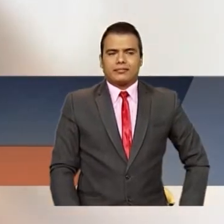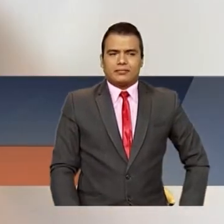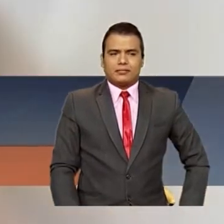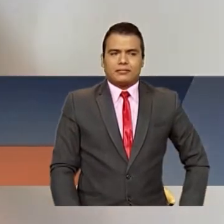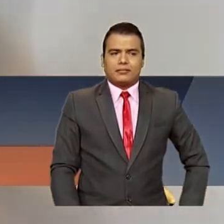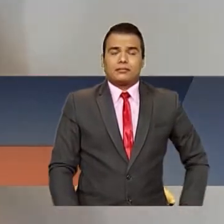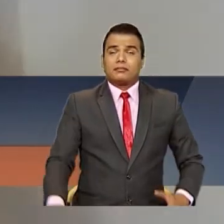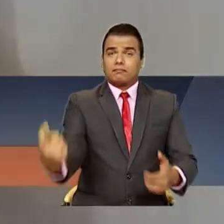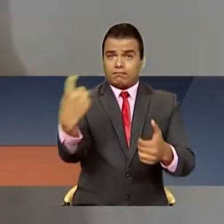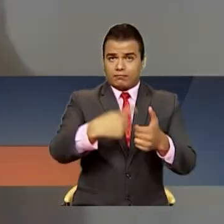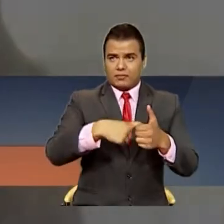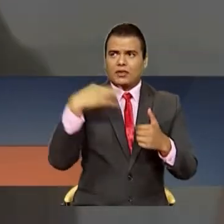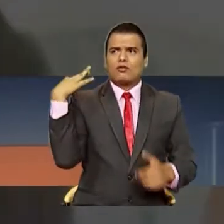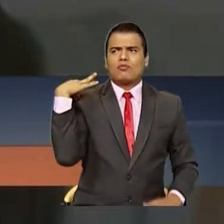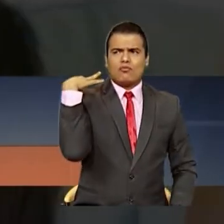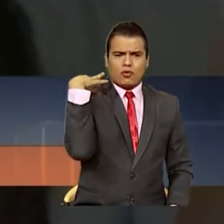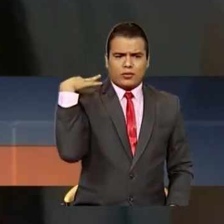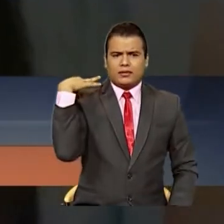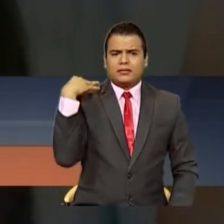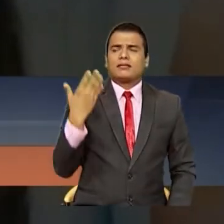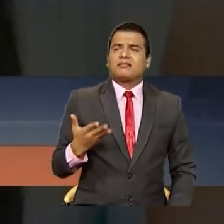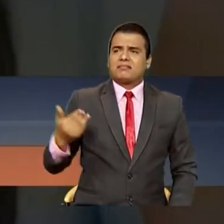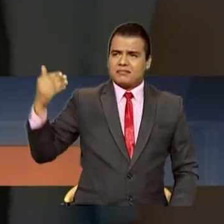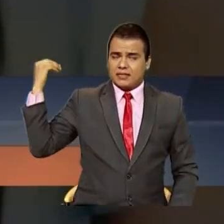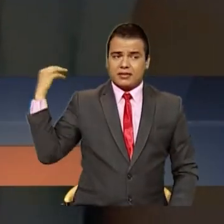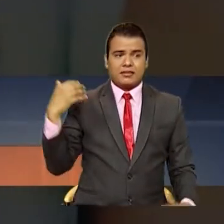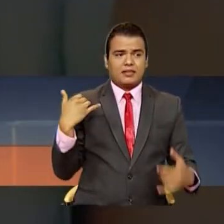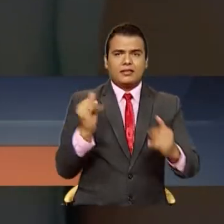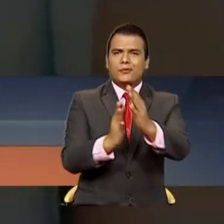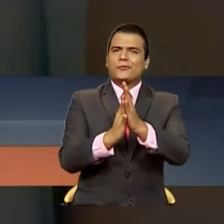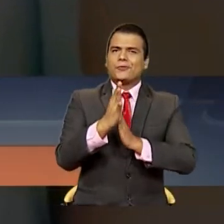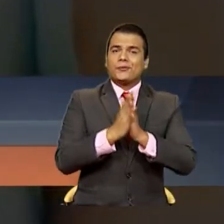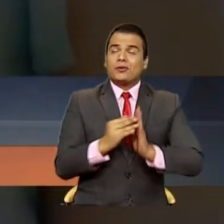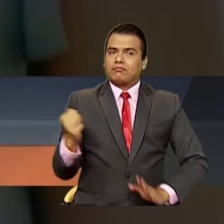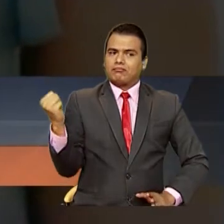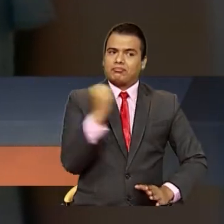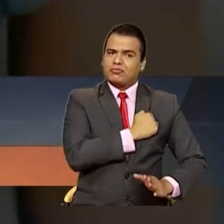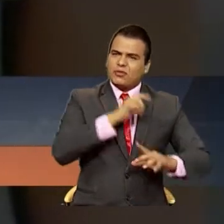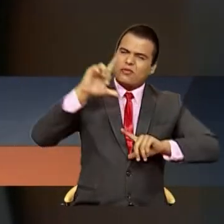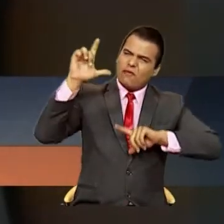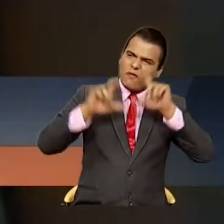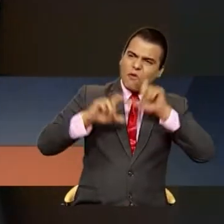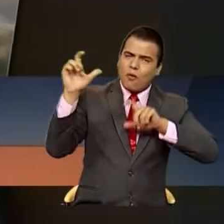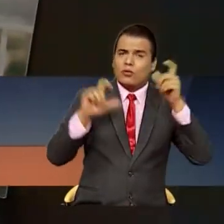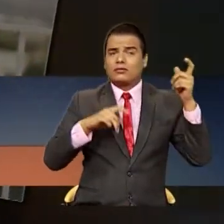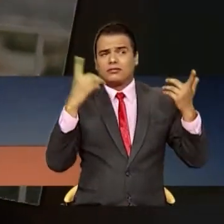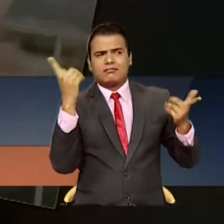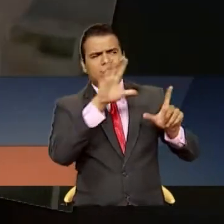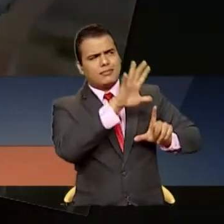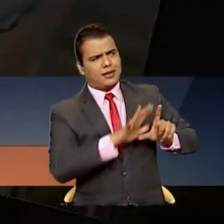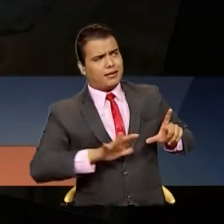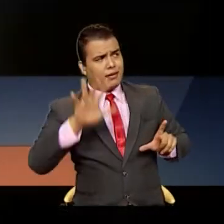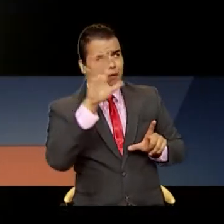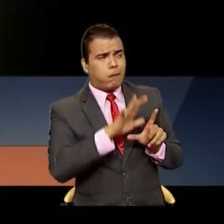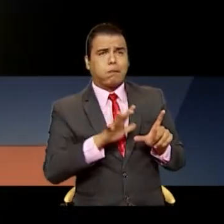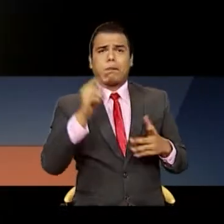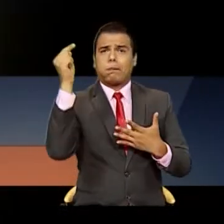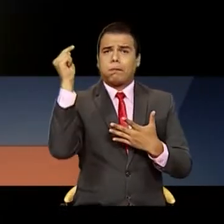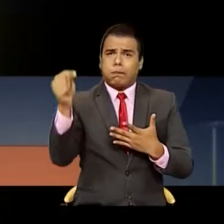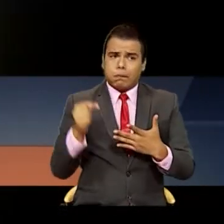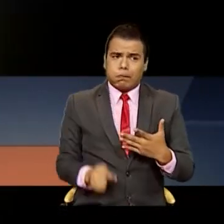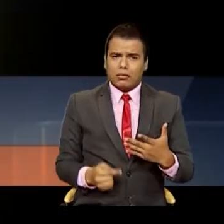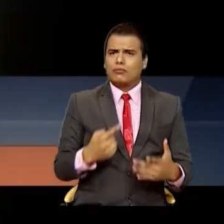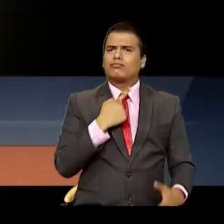Me metí a modelaje y desde esa edad me encantó todo el tiempo lo de la fotografía, lo de los videos, todo